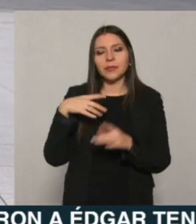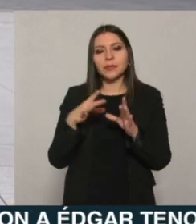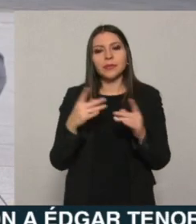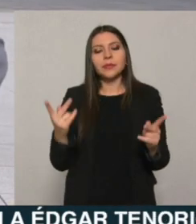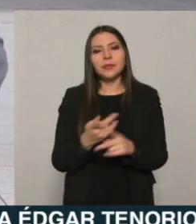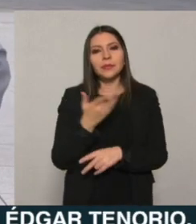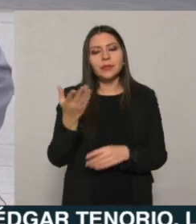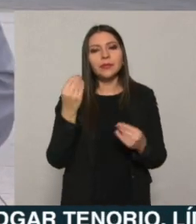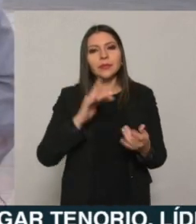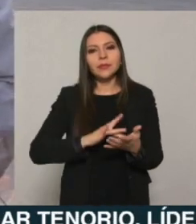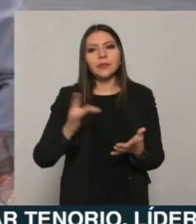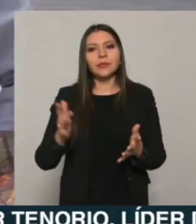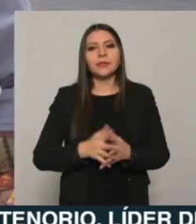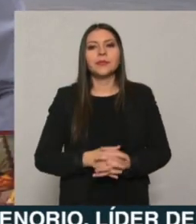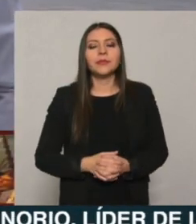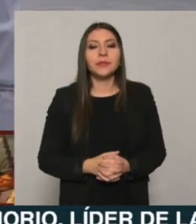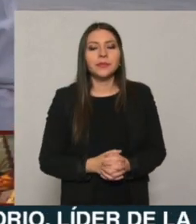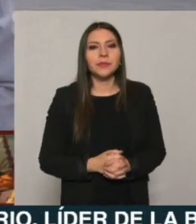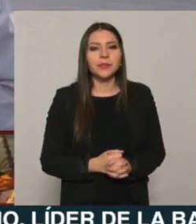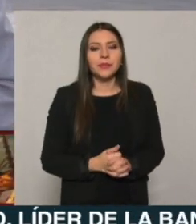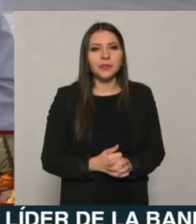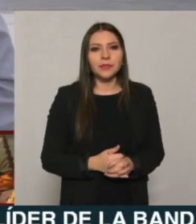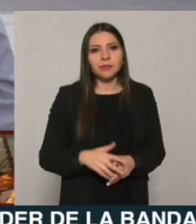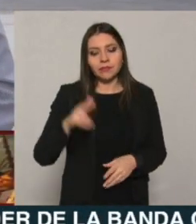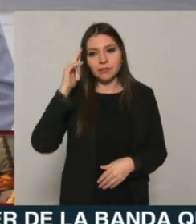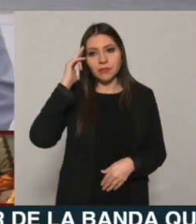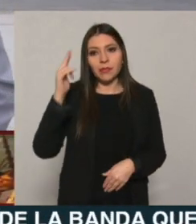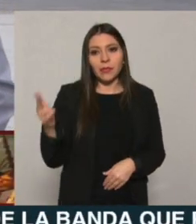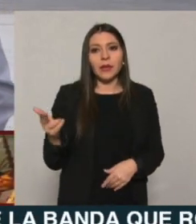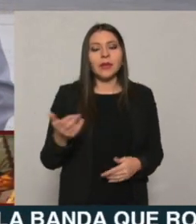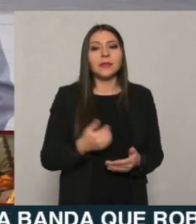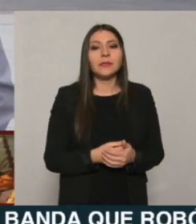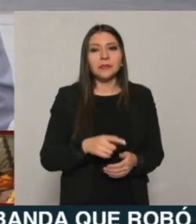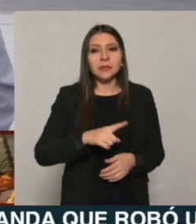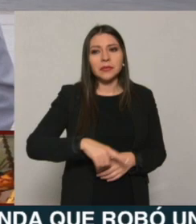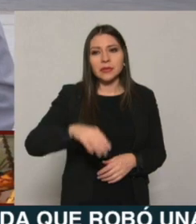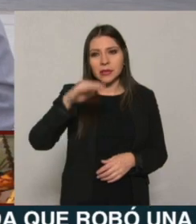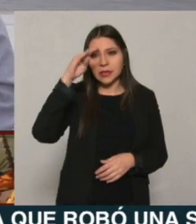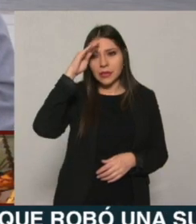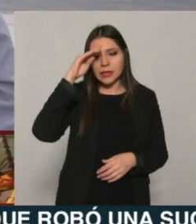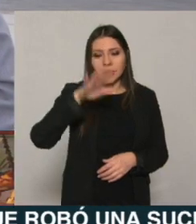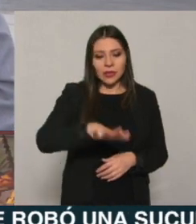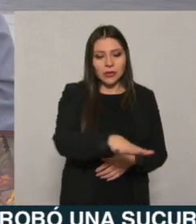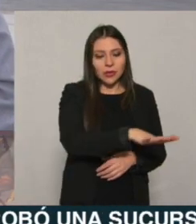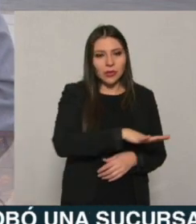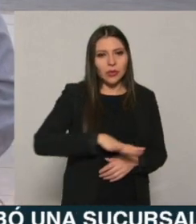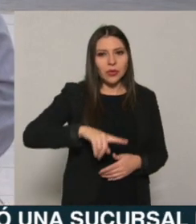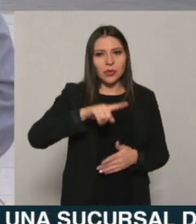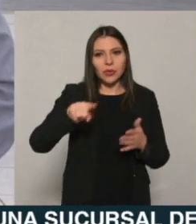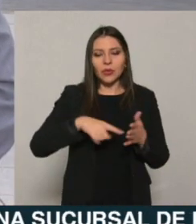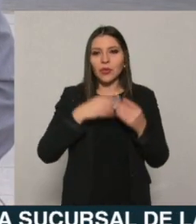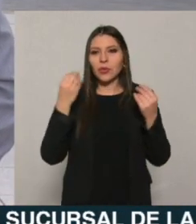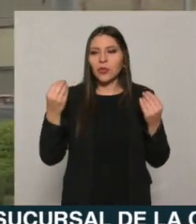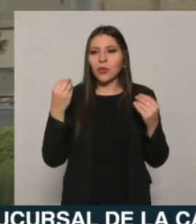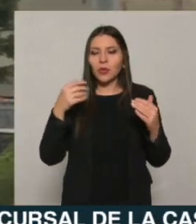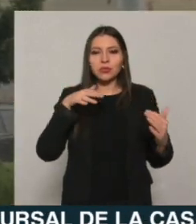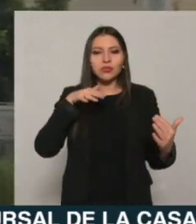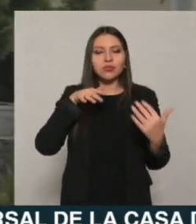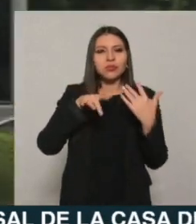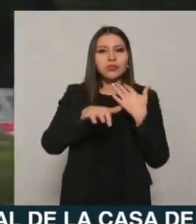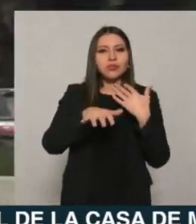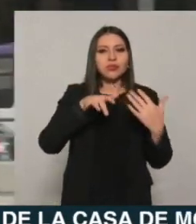Olivia, muchas gracias. Hola, Eric. Mira, pues es difícil pensar que en este lugar de tanto tránsito vehicular,